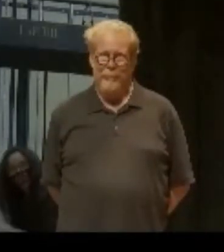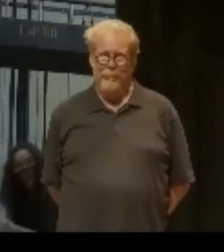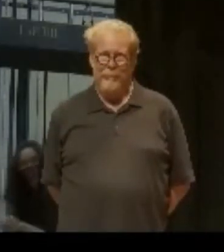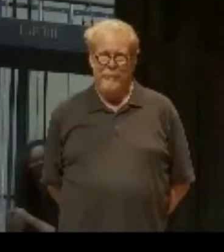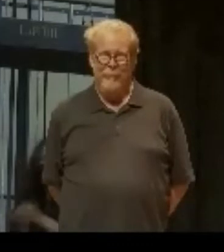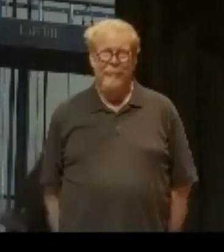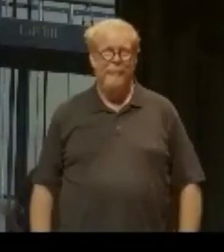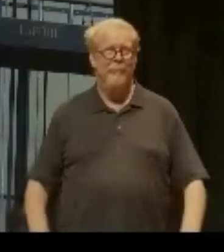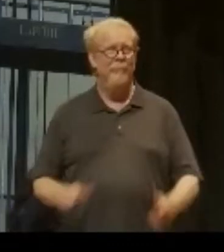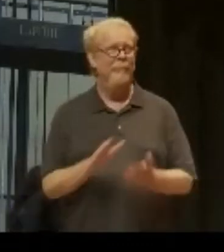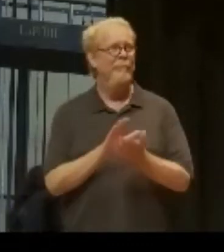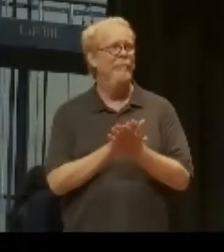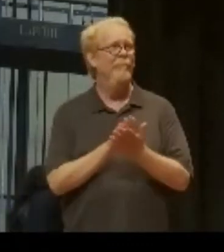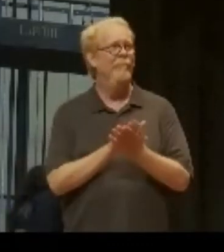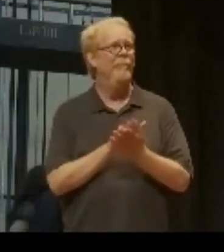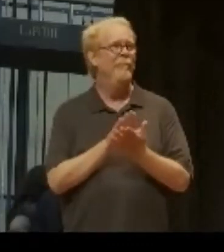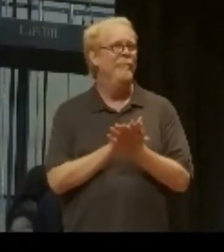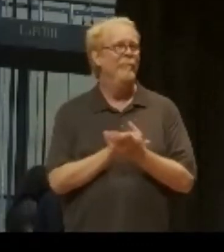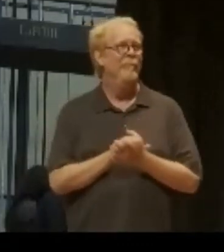Gracias.